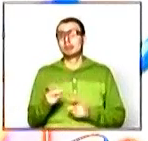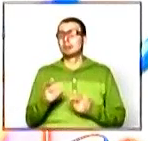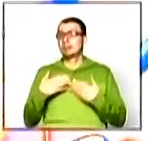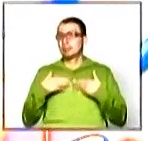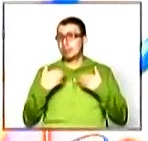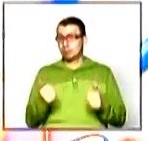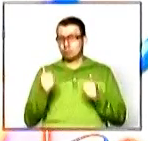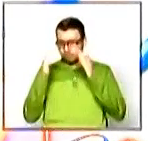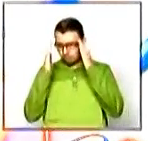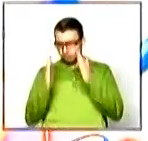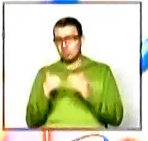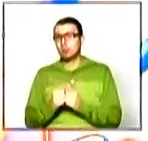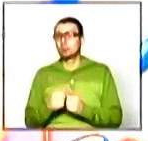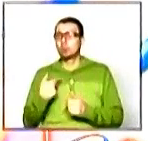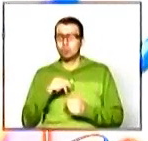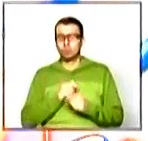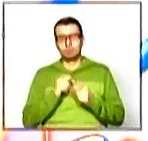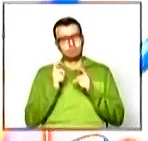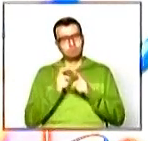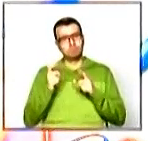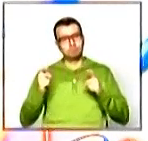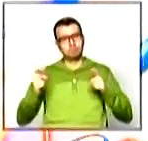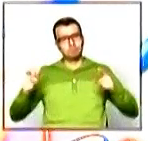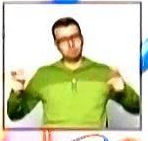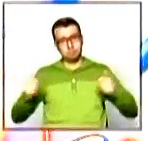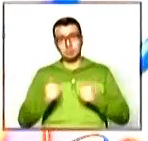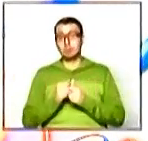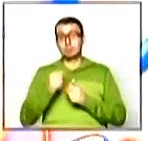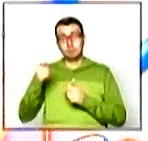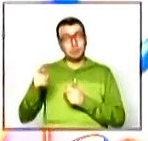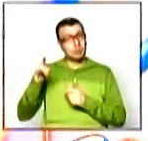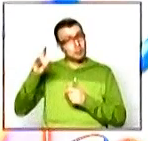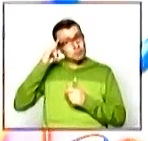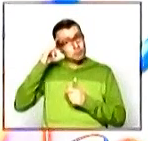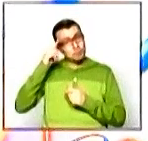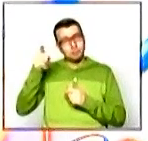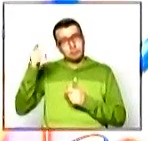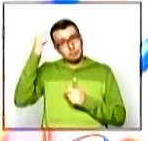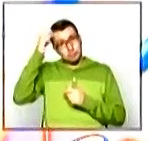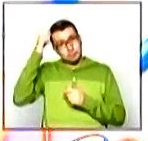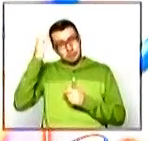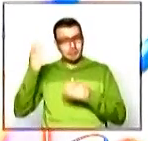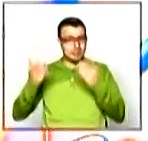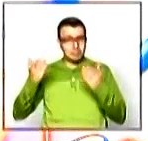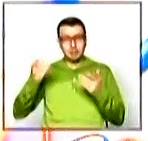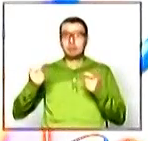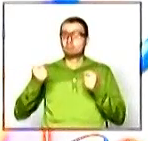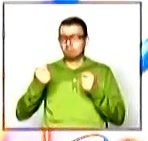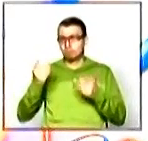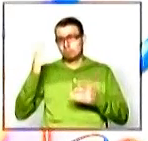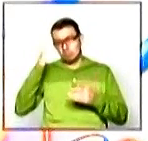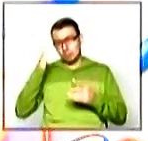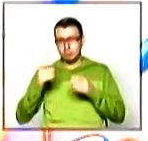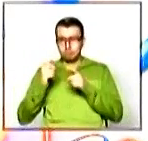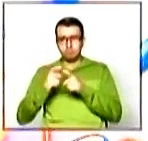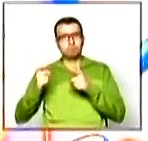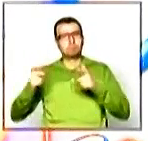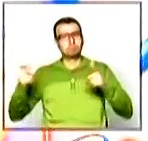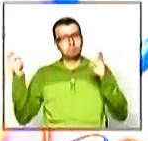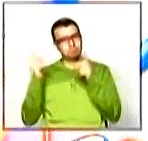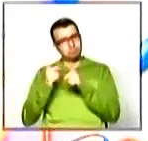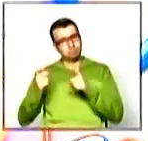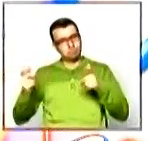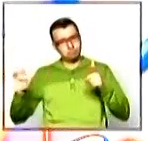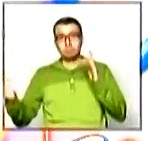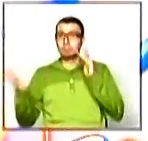somos partículas y que nuestro cerebro y nuestras formas de pensar inciden en el comportamiento de esas ondas y esas partículas. Entonces lo que hacemos es que